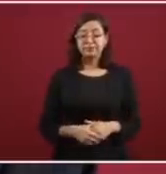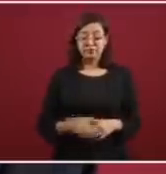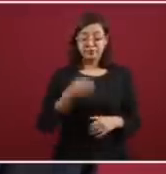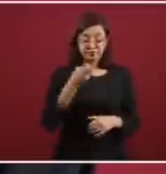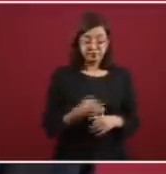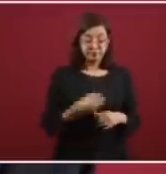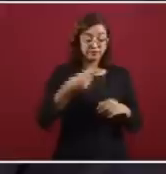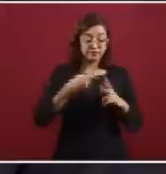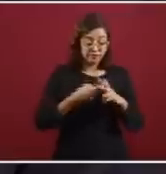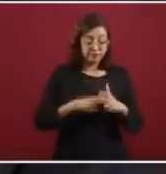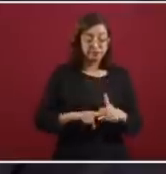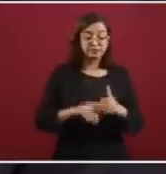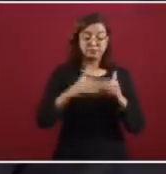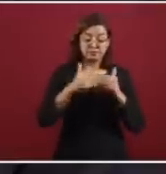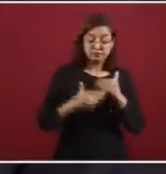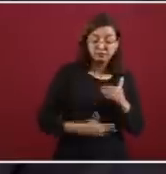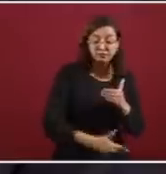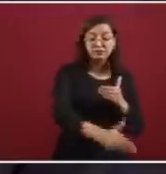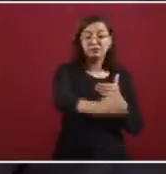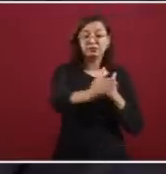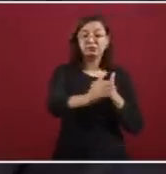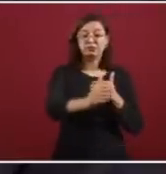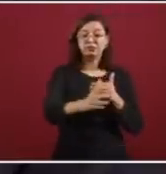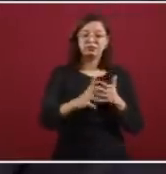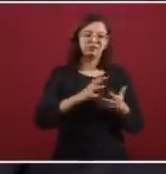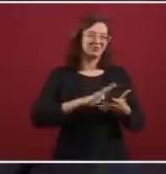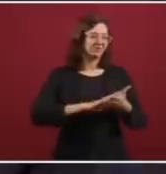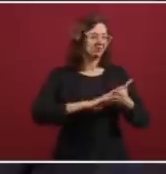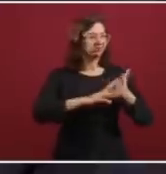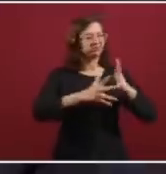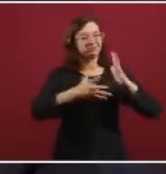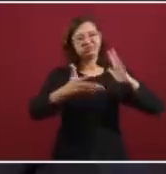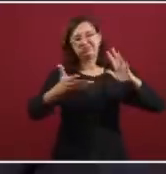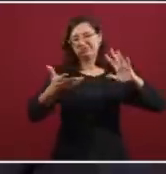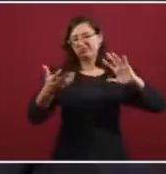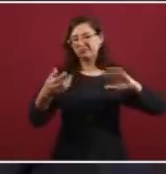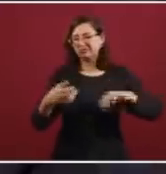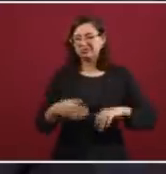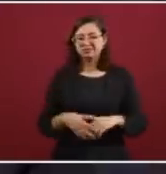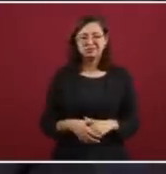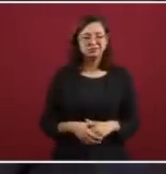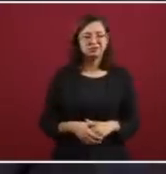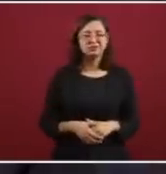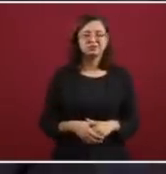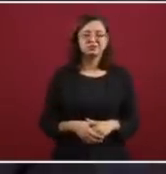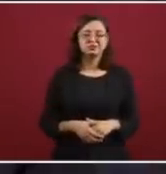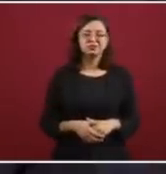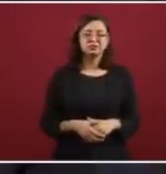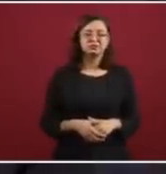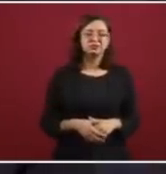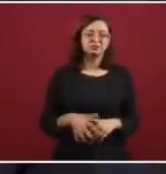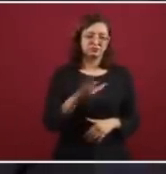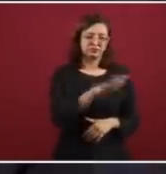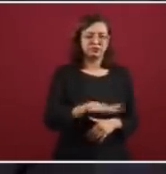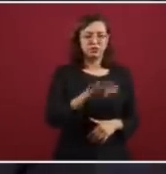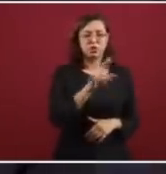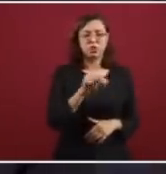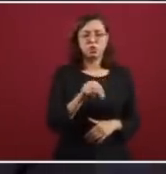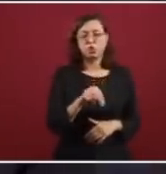ahí se han descompuesto las cosas en el caso de Nuevo